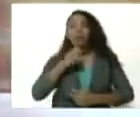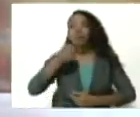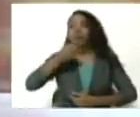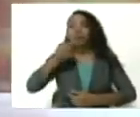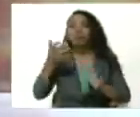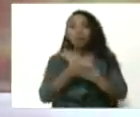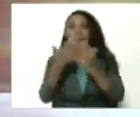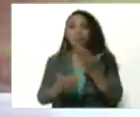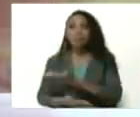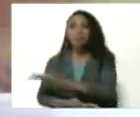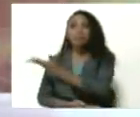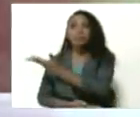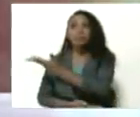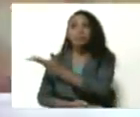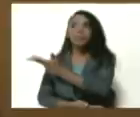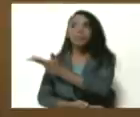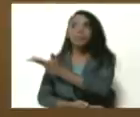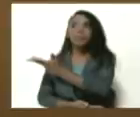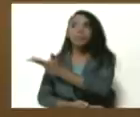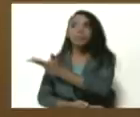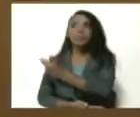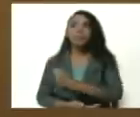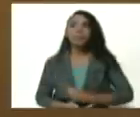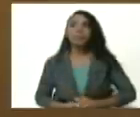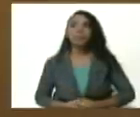Gisette, te escuchamos.